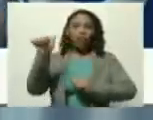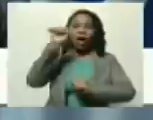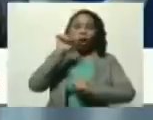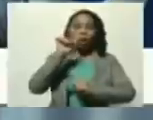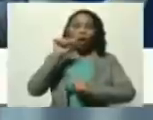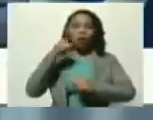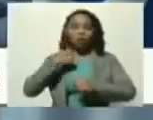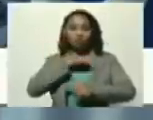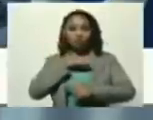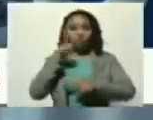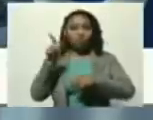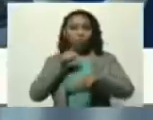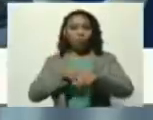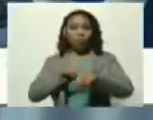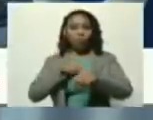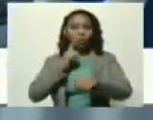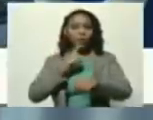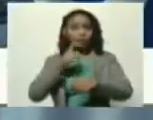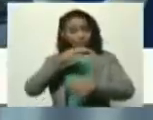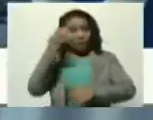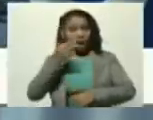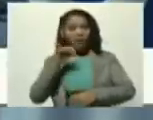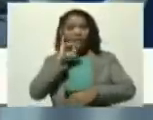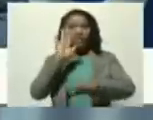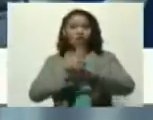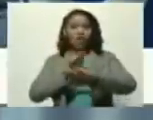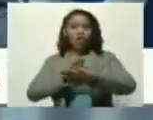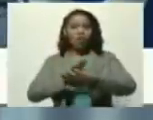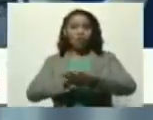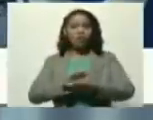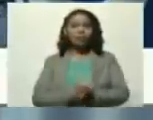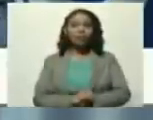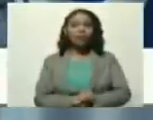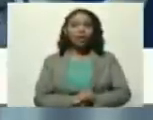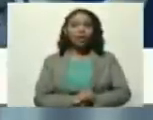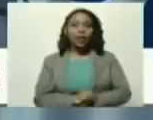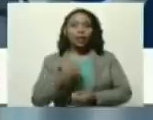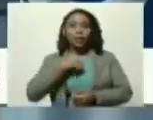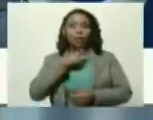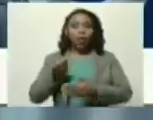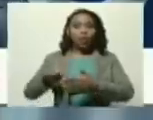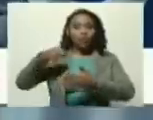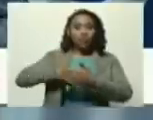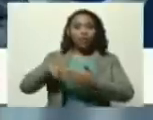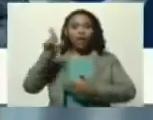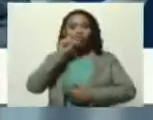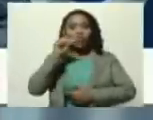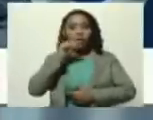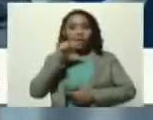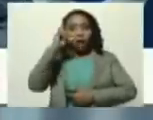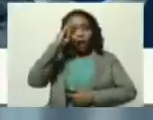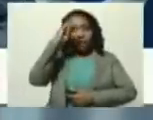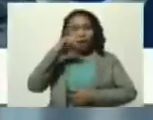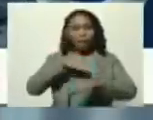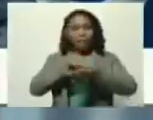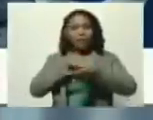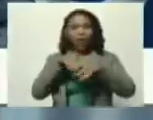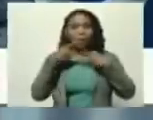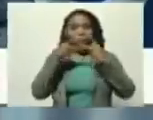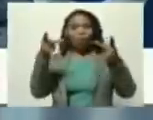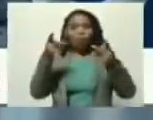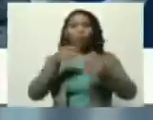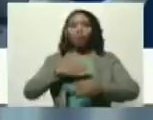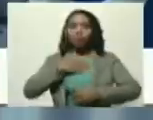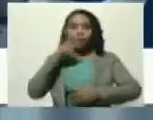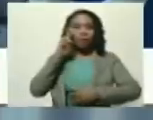en su momento, en tiempo real, informamos a través de nuestra cuenta Twitter y el Instagram del Ministerio Público, y se